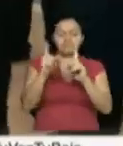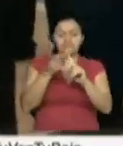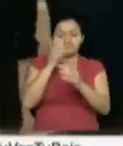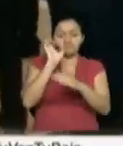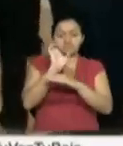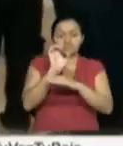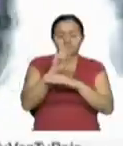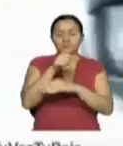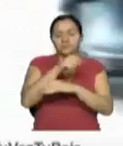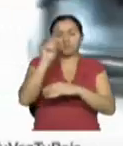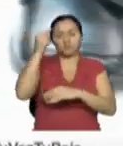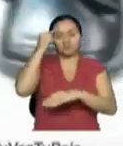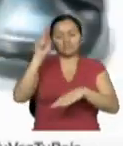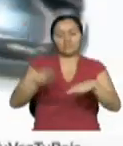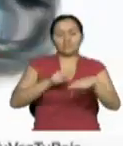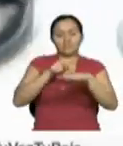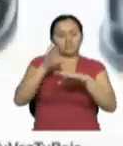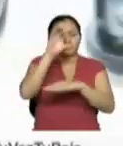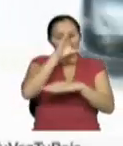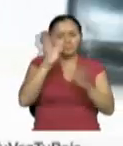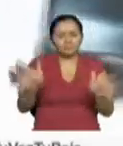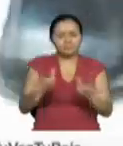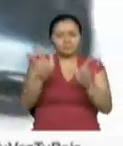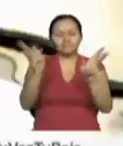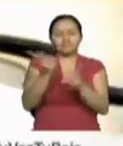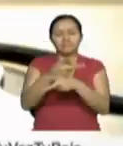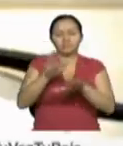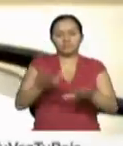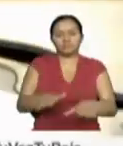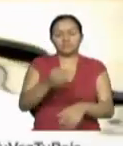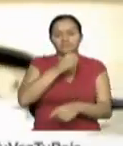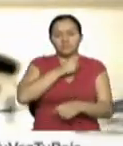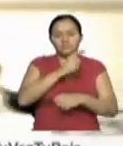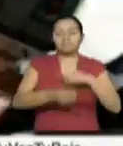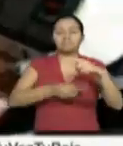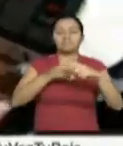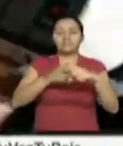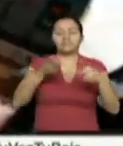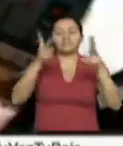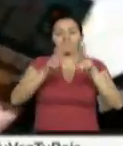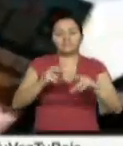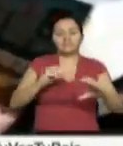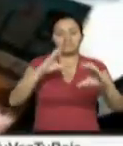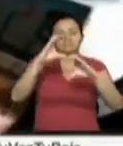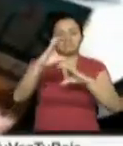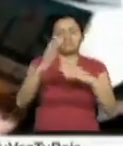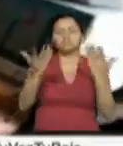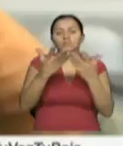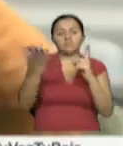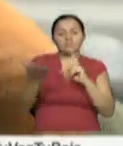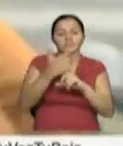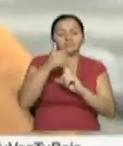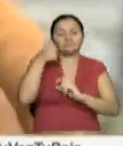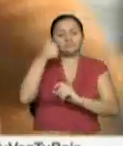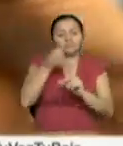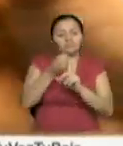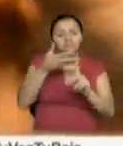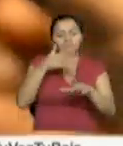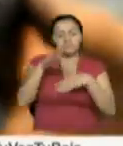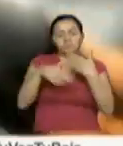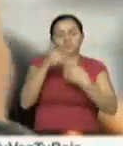el gobierno nacional no solo busca promover la producción local, sino que también dar liquidez al sector para alcanzar un mayor impacto en